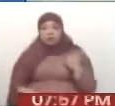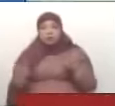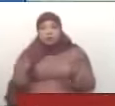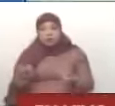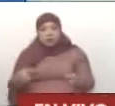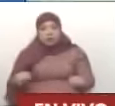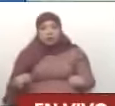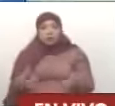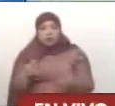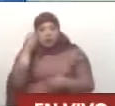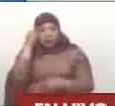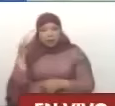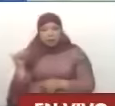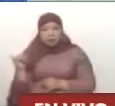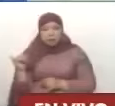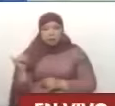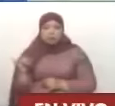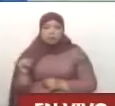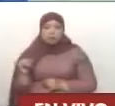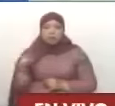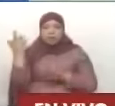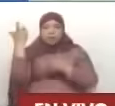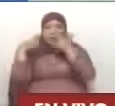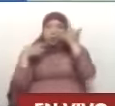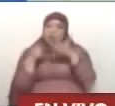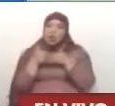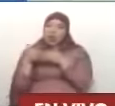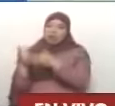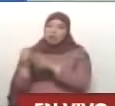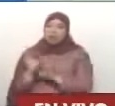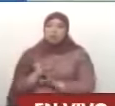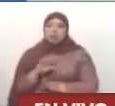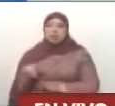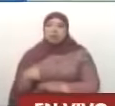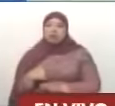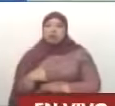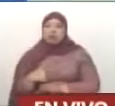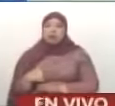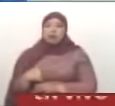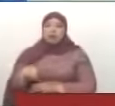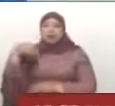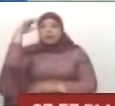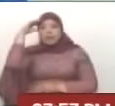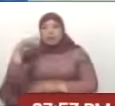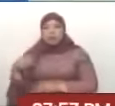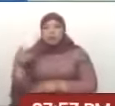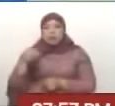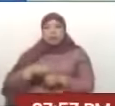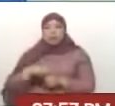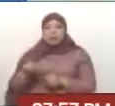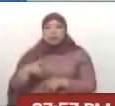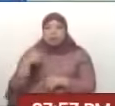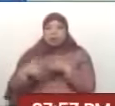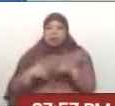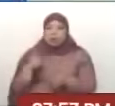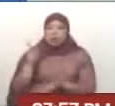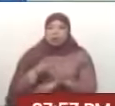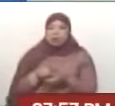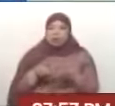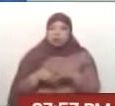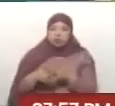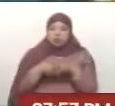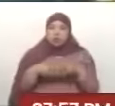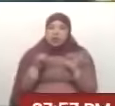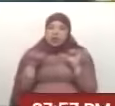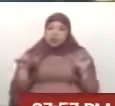Sancionaba a Haití. Y Chávez le dijo: te ayudo. Nosotros tenemos una academia militar de primer nivel. Tenemos